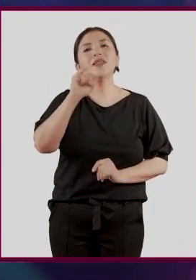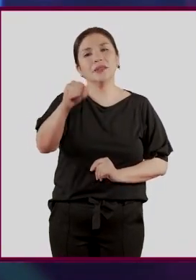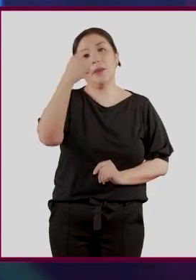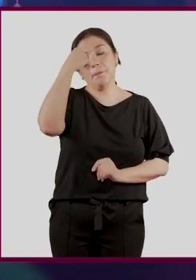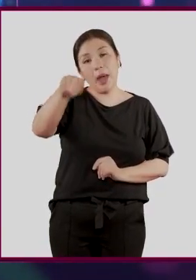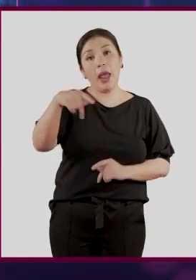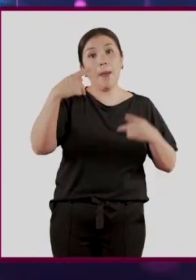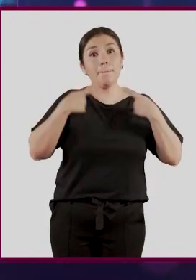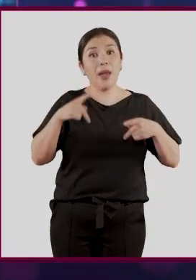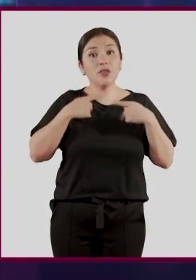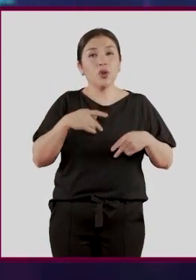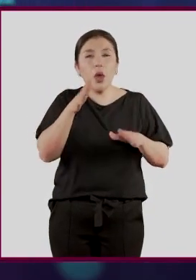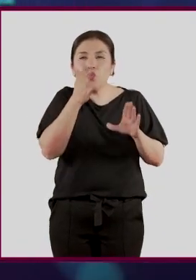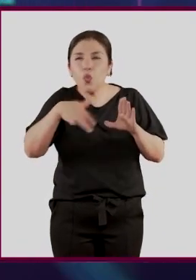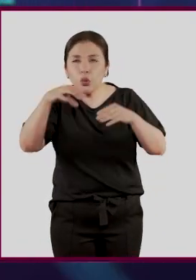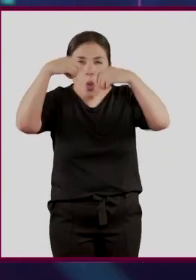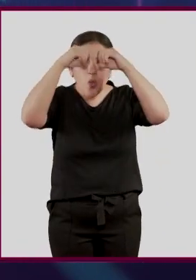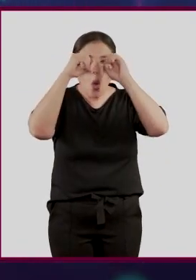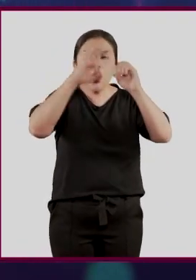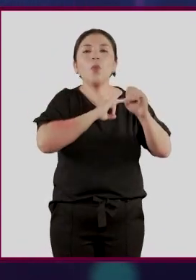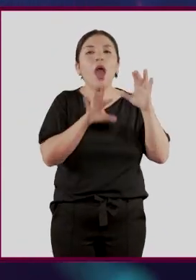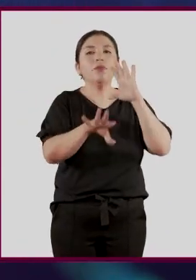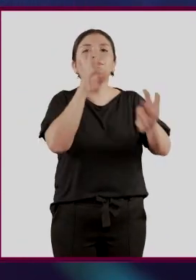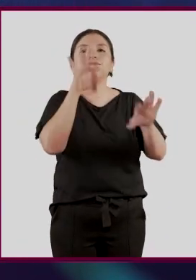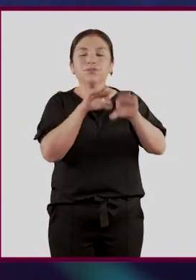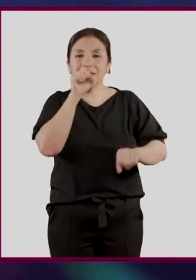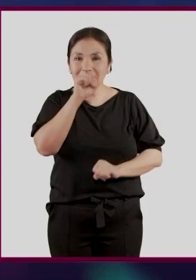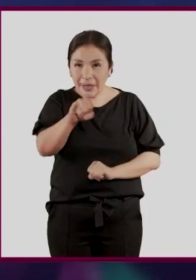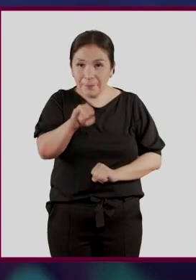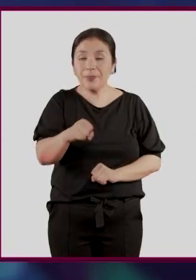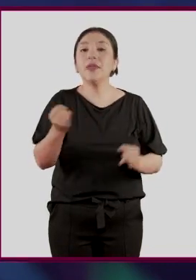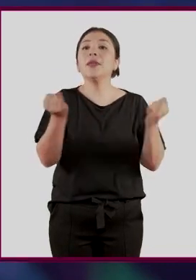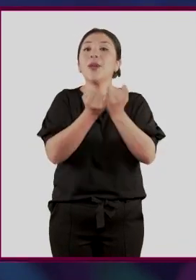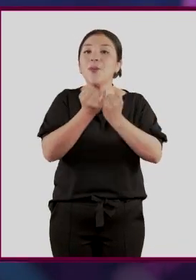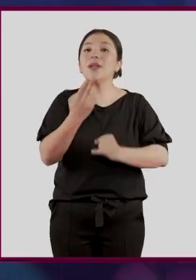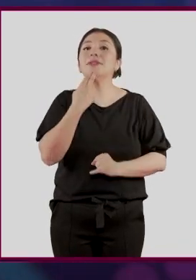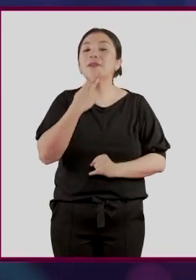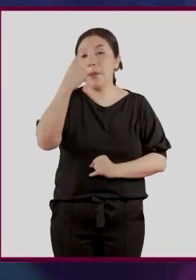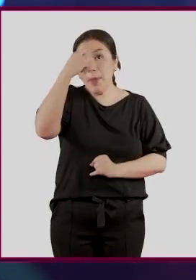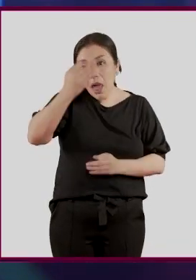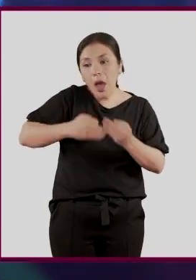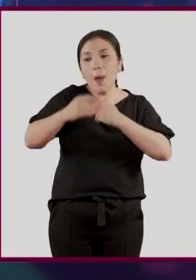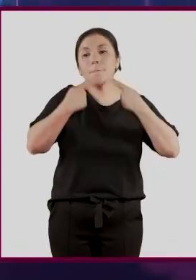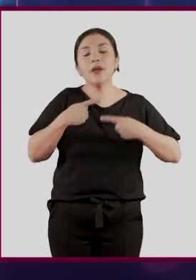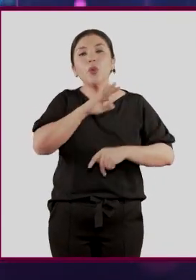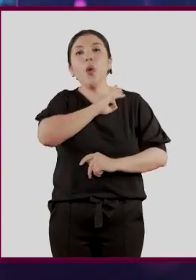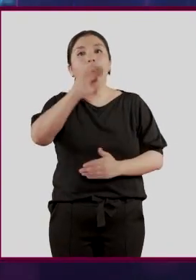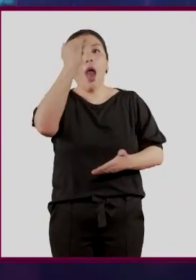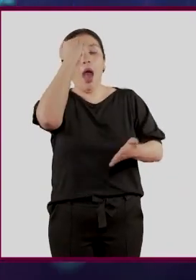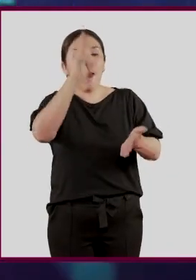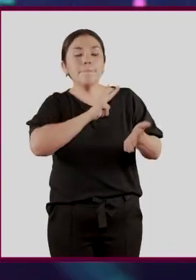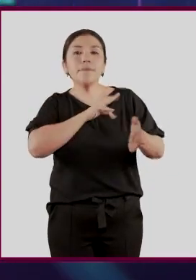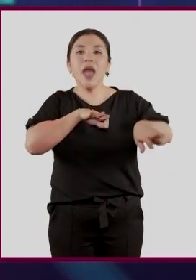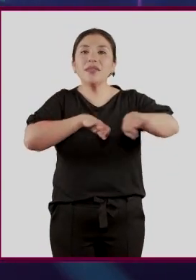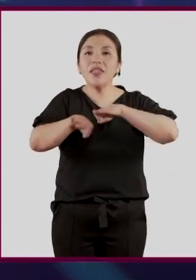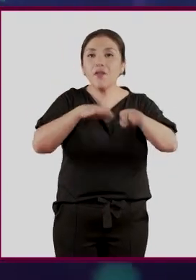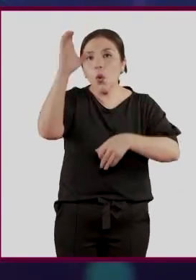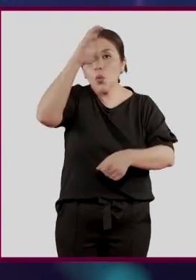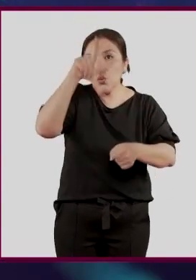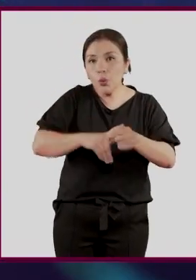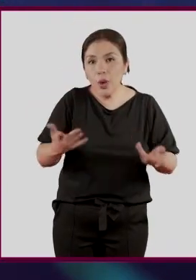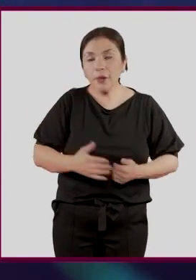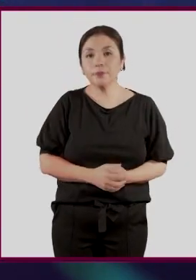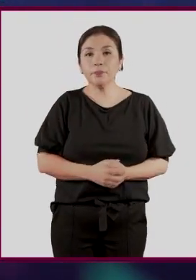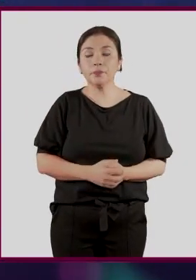los buscadores encuentren nuestras obras. Entonces también nos sirve como manera de promocionar nuestros objetos culturales.